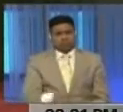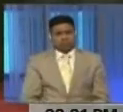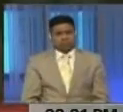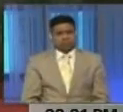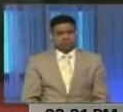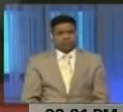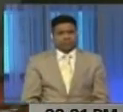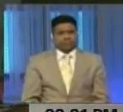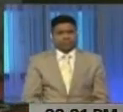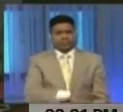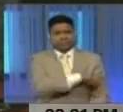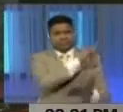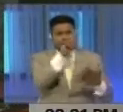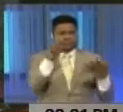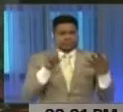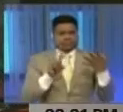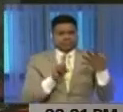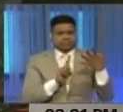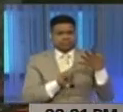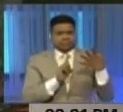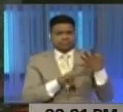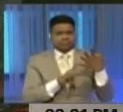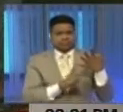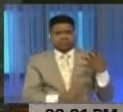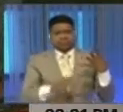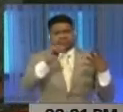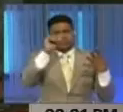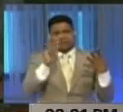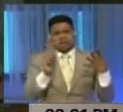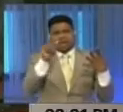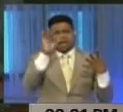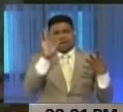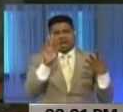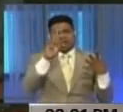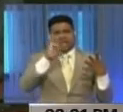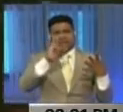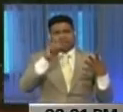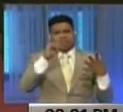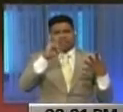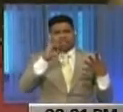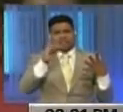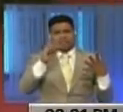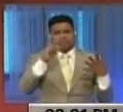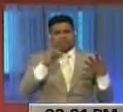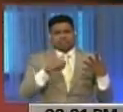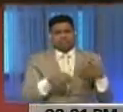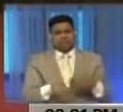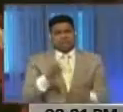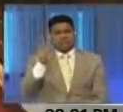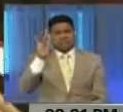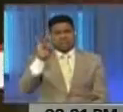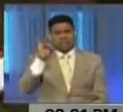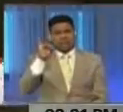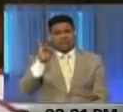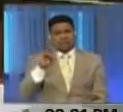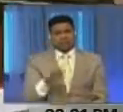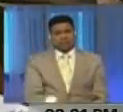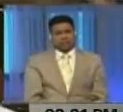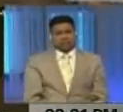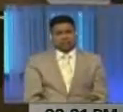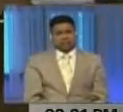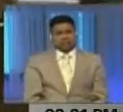Afridiam para la constitución de empresa mixta en el rubro de diamante, oro, tantalio y